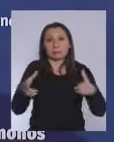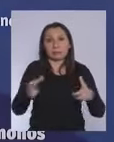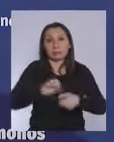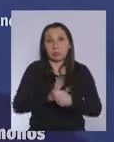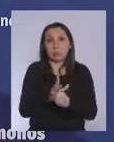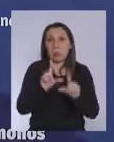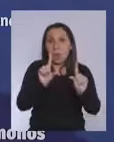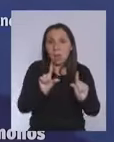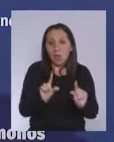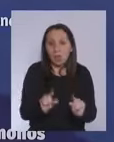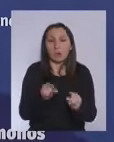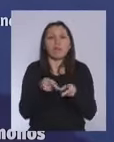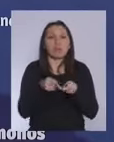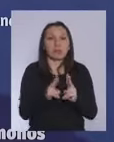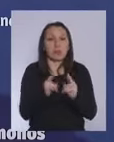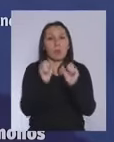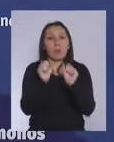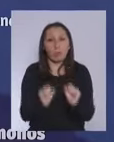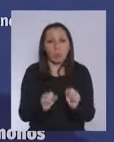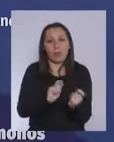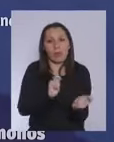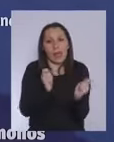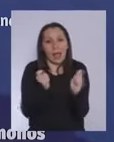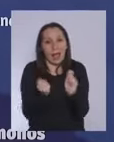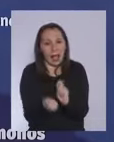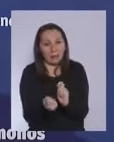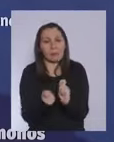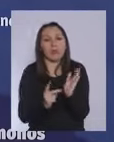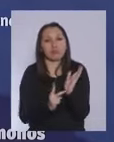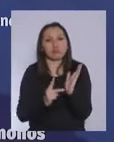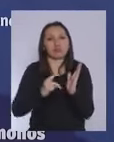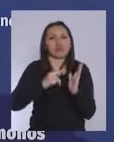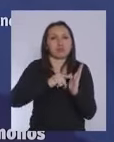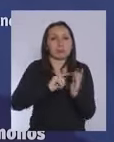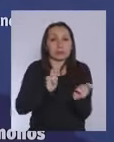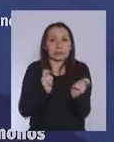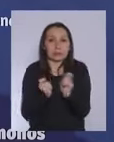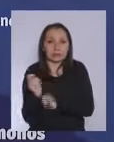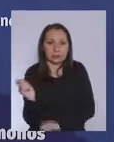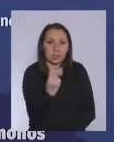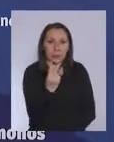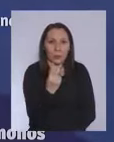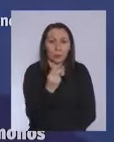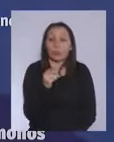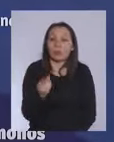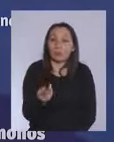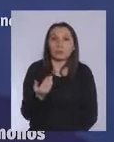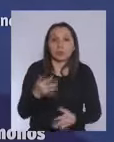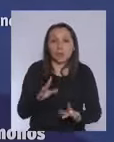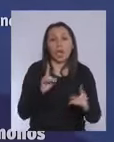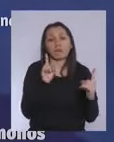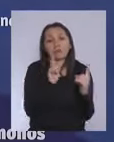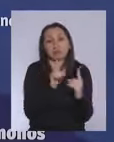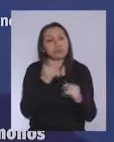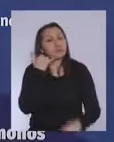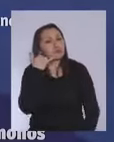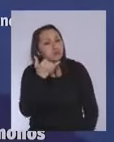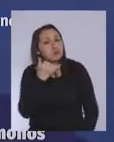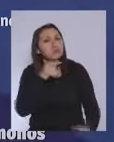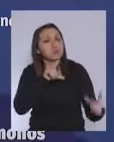que también ibas en la transición lo cual lo conversé con el alcalde por